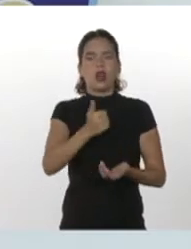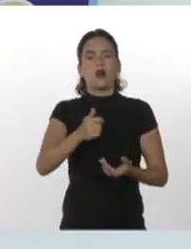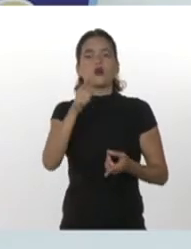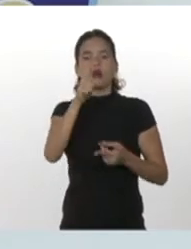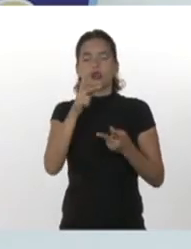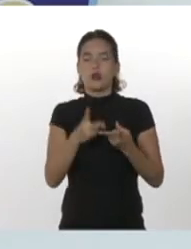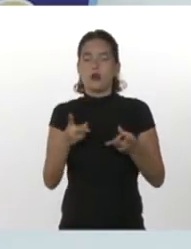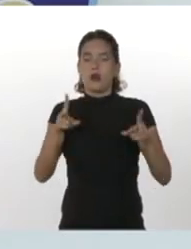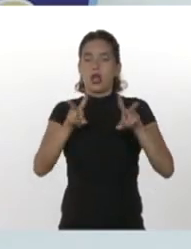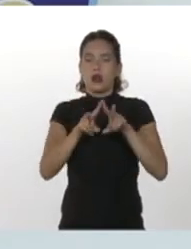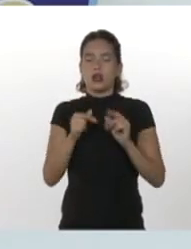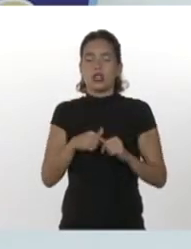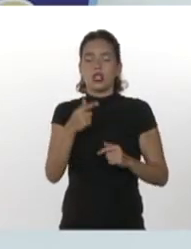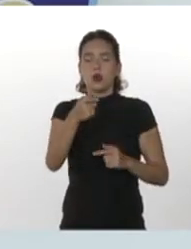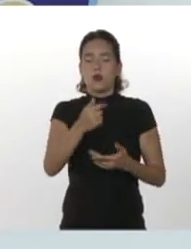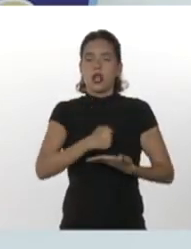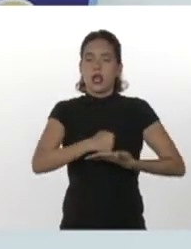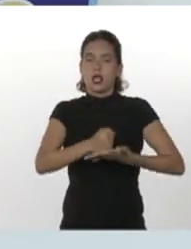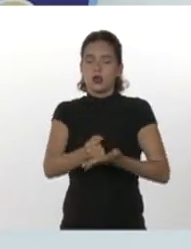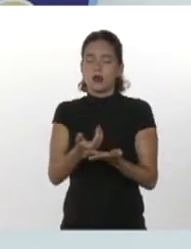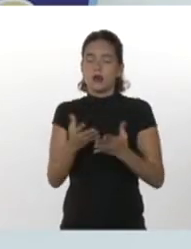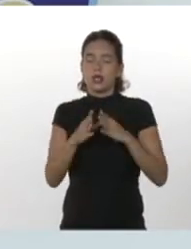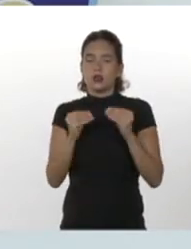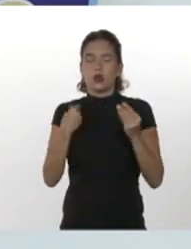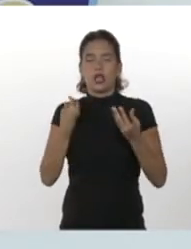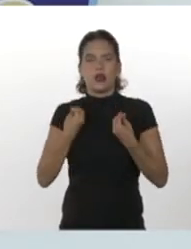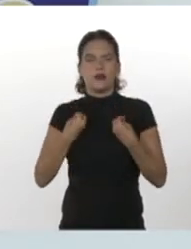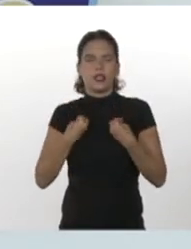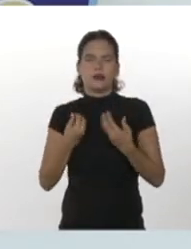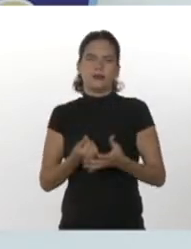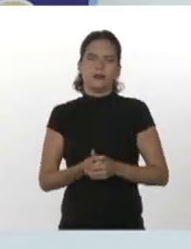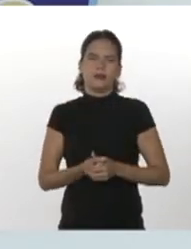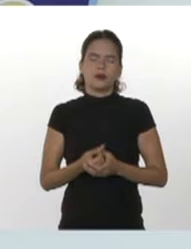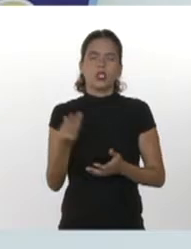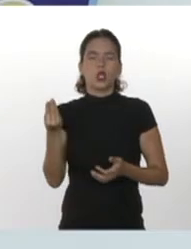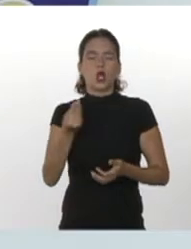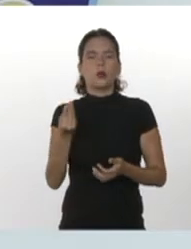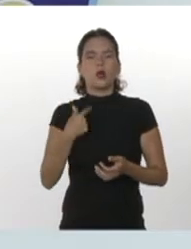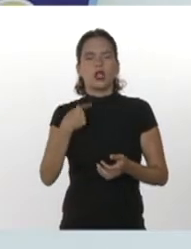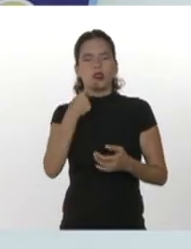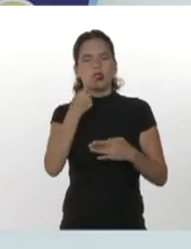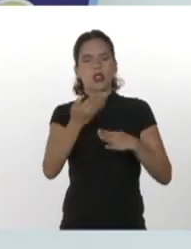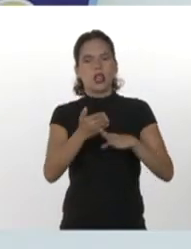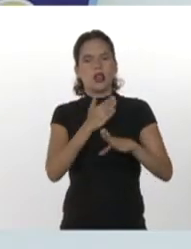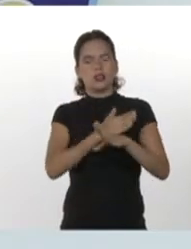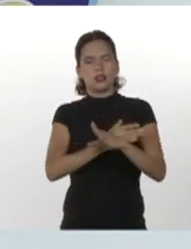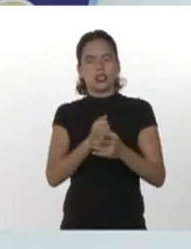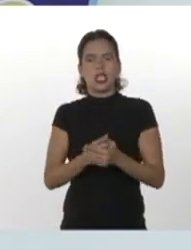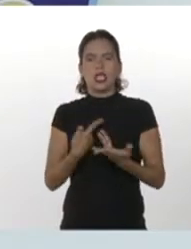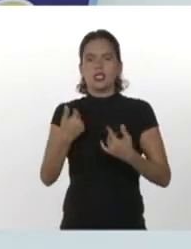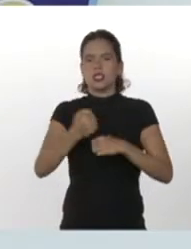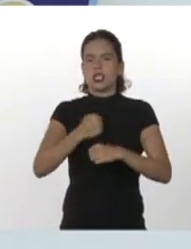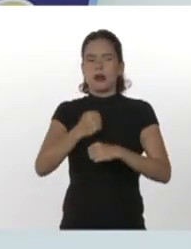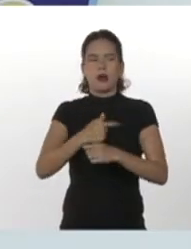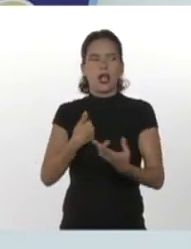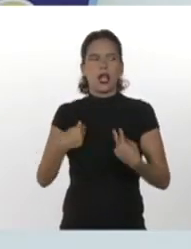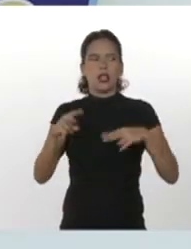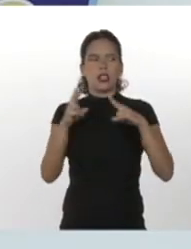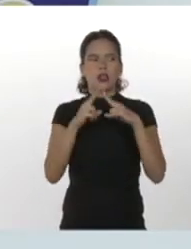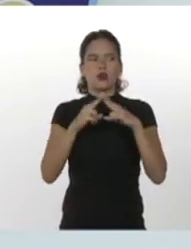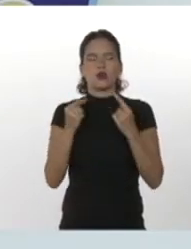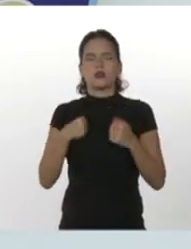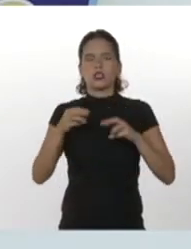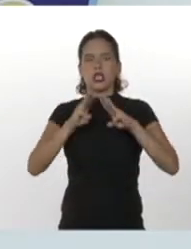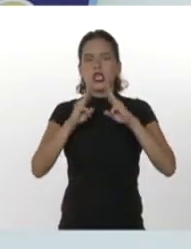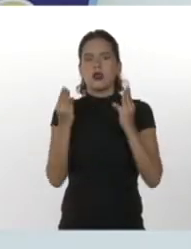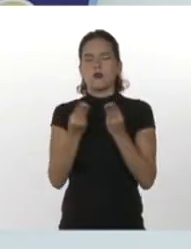valores que nos van a servir para el resto de nuestras vidas. Como les mencioné entonces, el hecho de trabajar y de conocer el